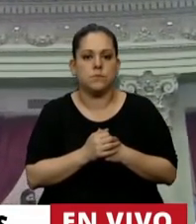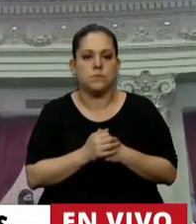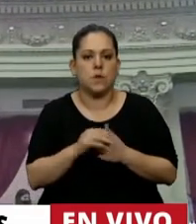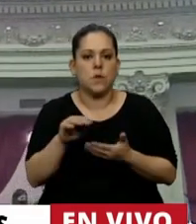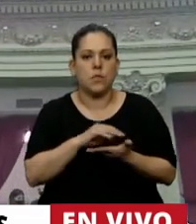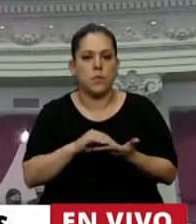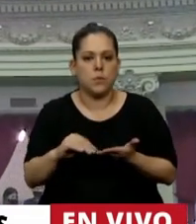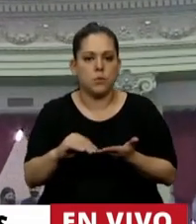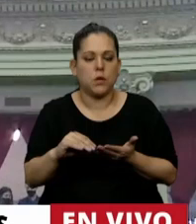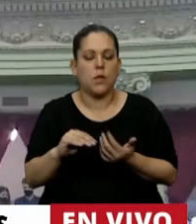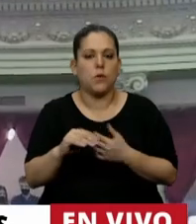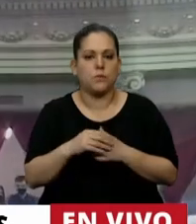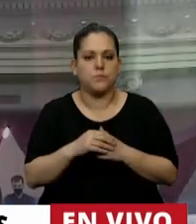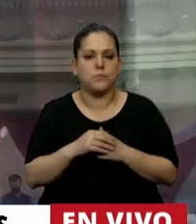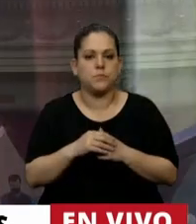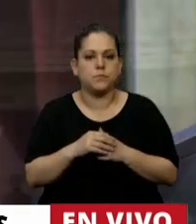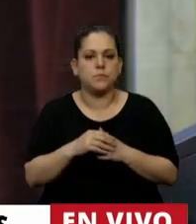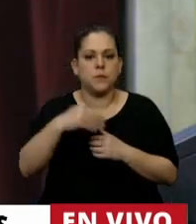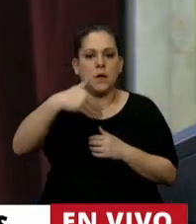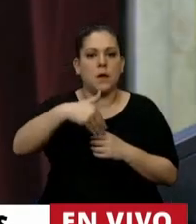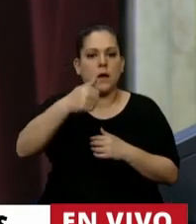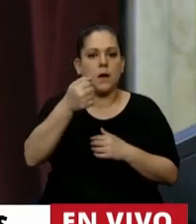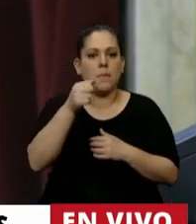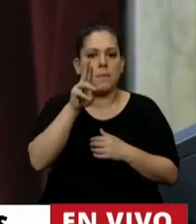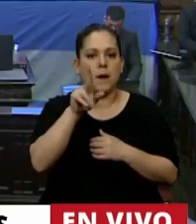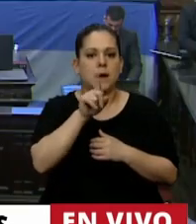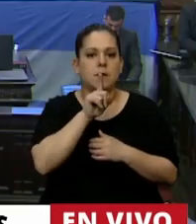diputado josé luis martiarena